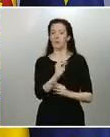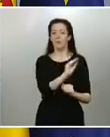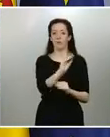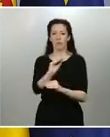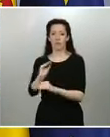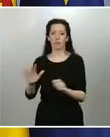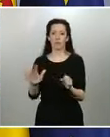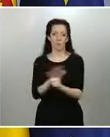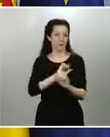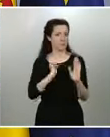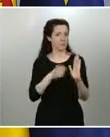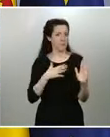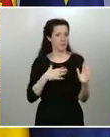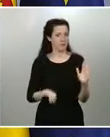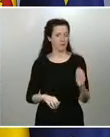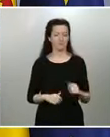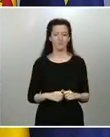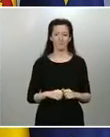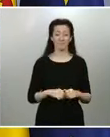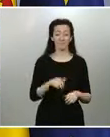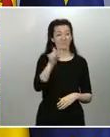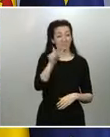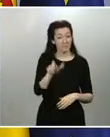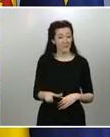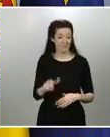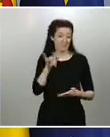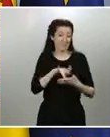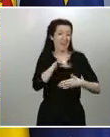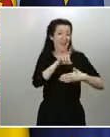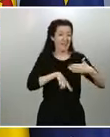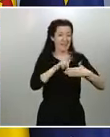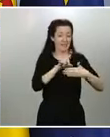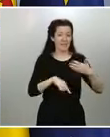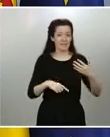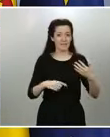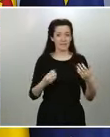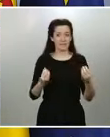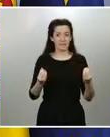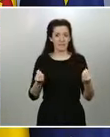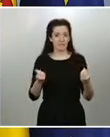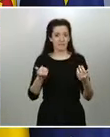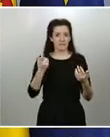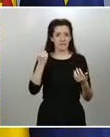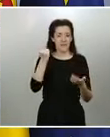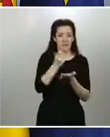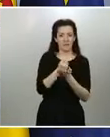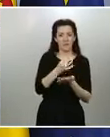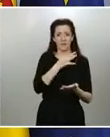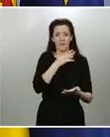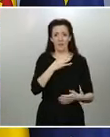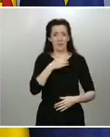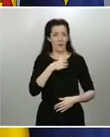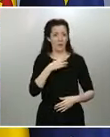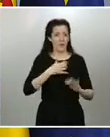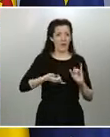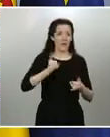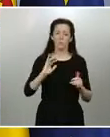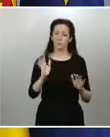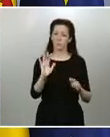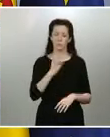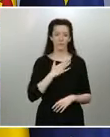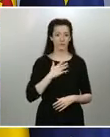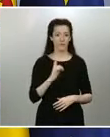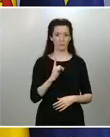queremos que ningún arrendatario vulnerable se quede atrás todos tendrán acceso a estos préstamos y a una